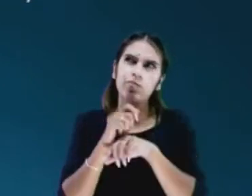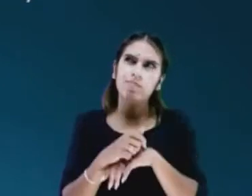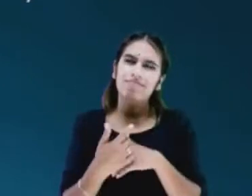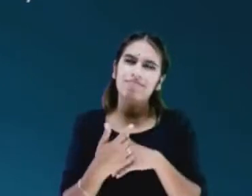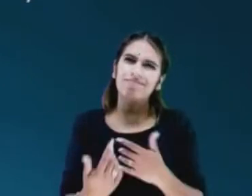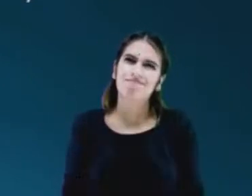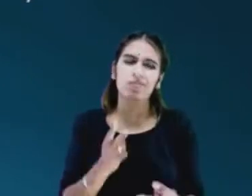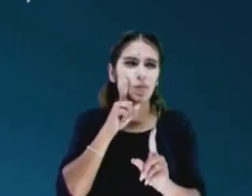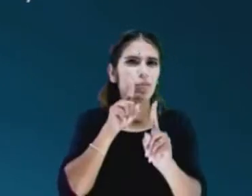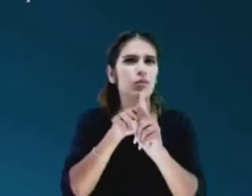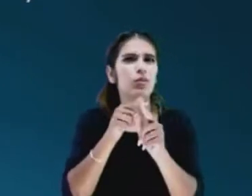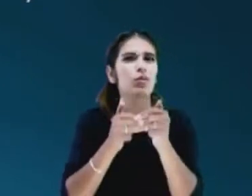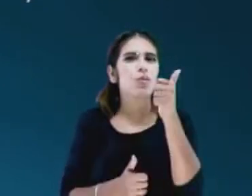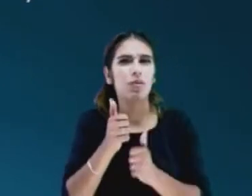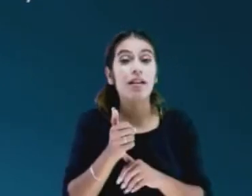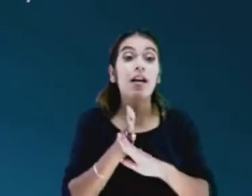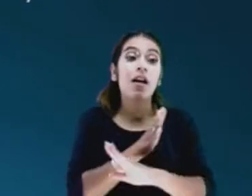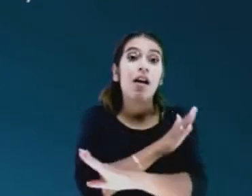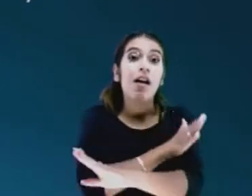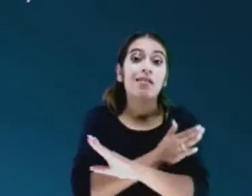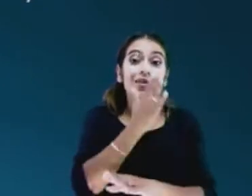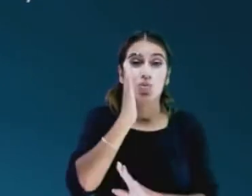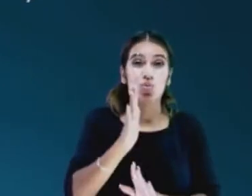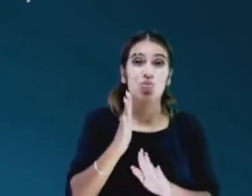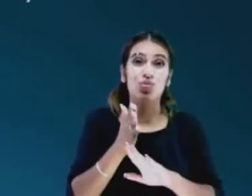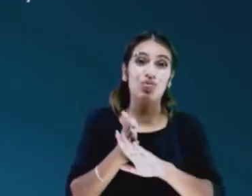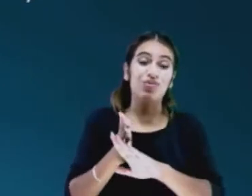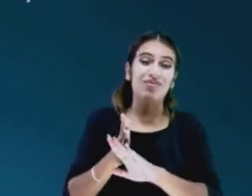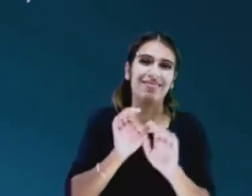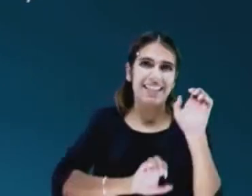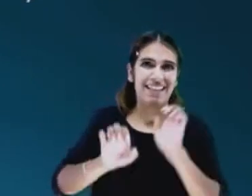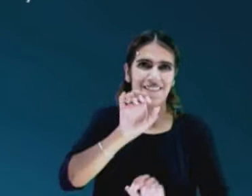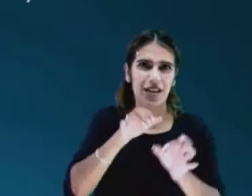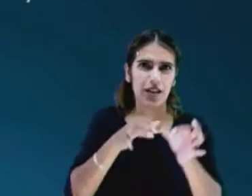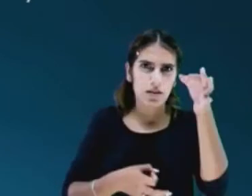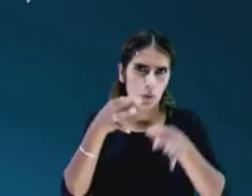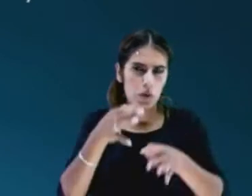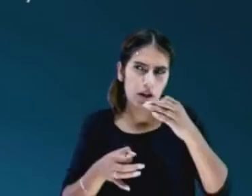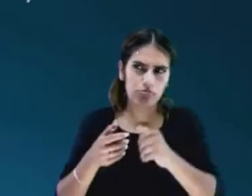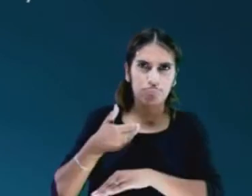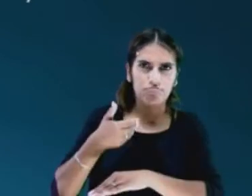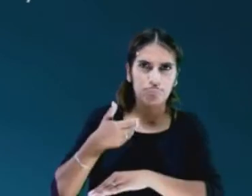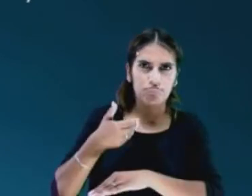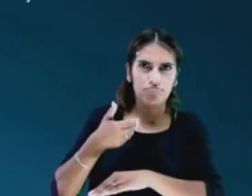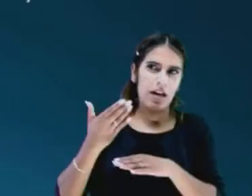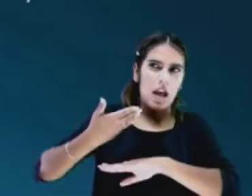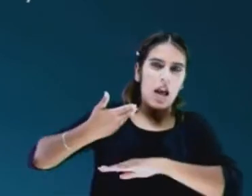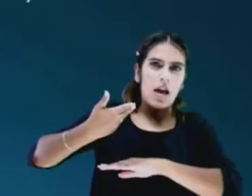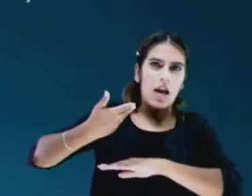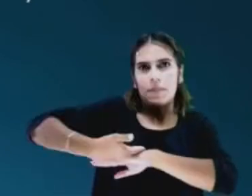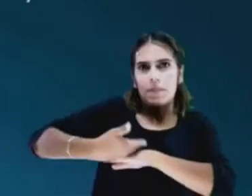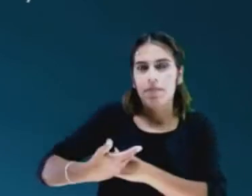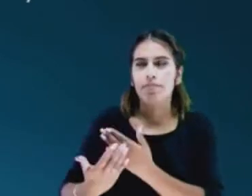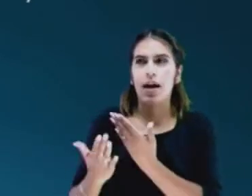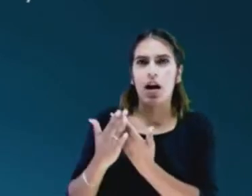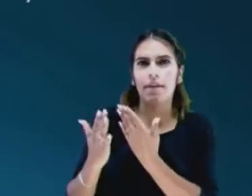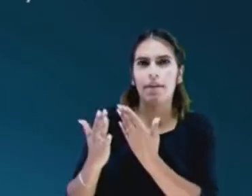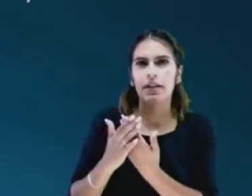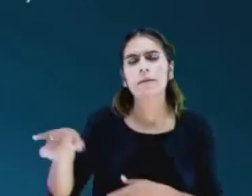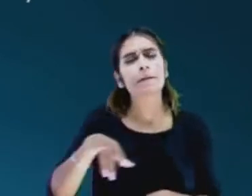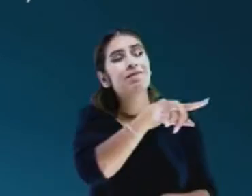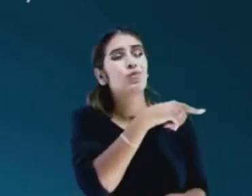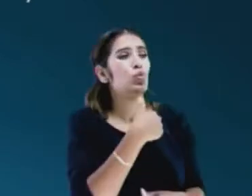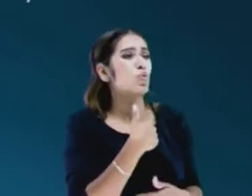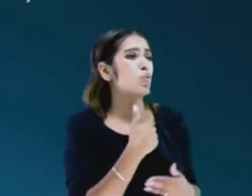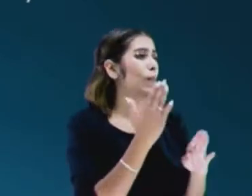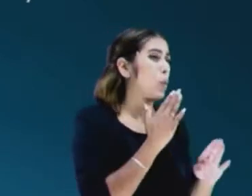con la agencia nacional de defensa jurídica donde nos citar más del mes dos años nos dieron mire tenemos estos problemas ustedes nos pueden ayudar allí hay una